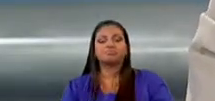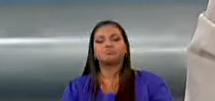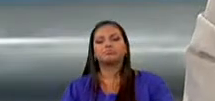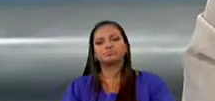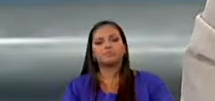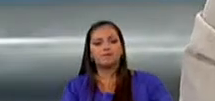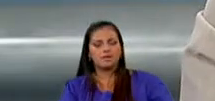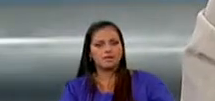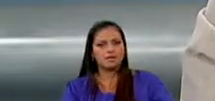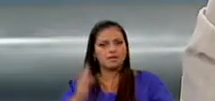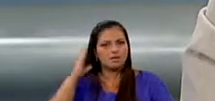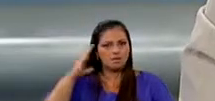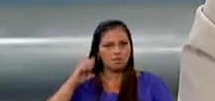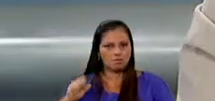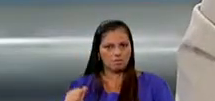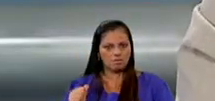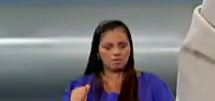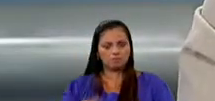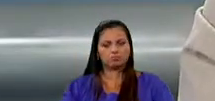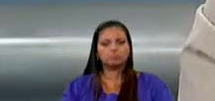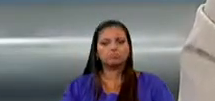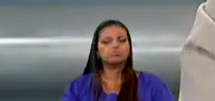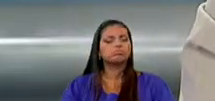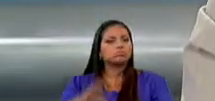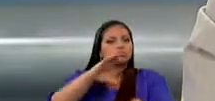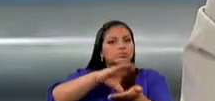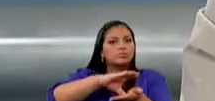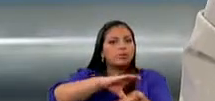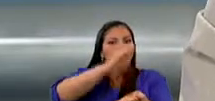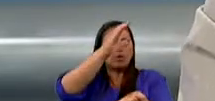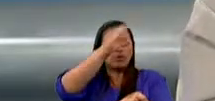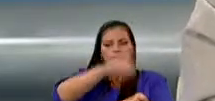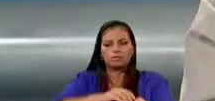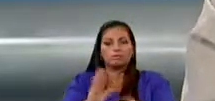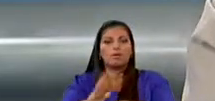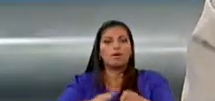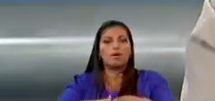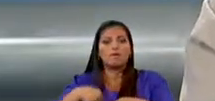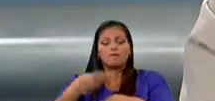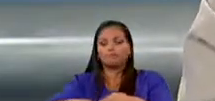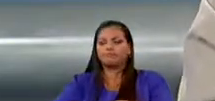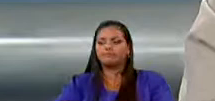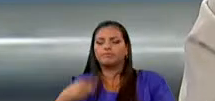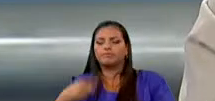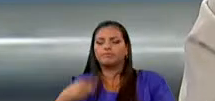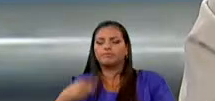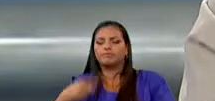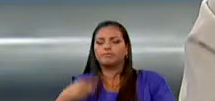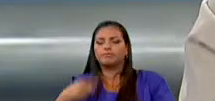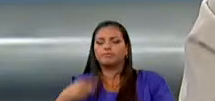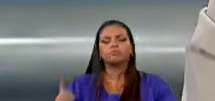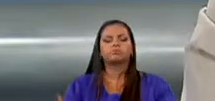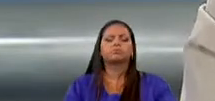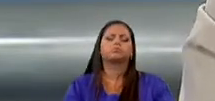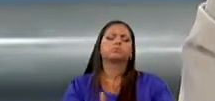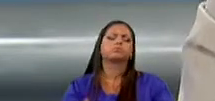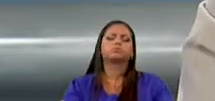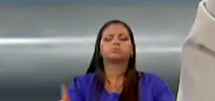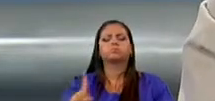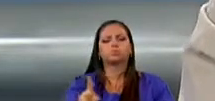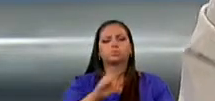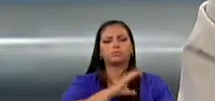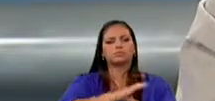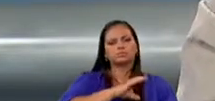que rondaba un colegio de la ciudad fue detenido por la DINAPEN. En el interior de la mochila de este jovencito se